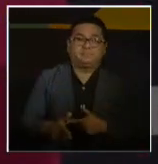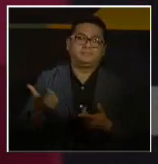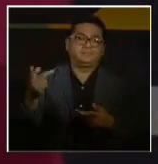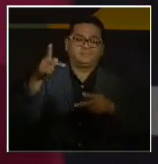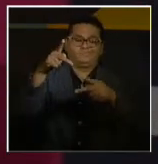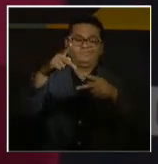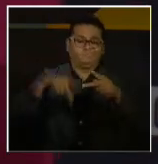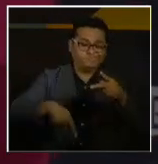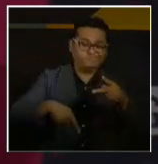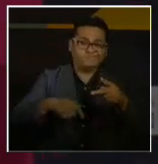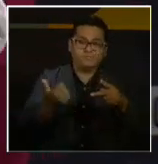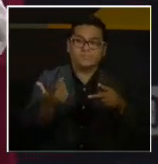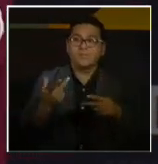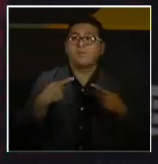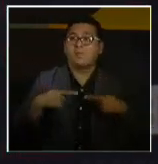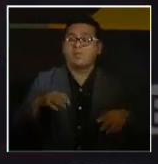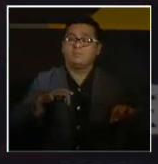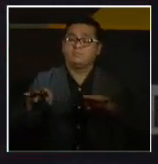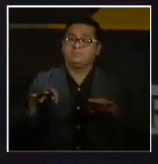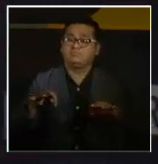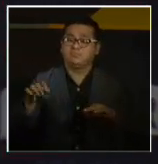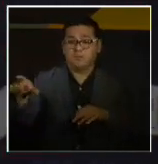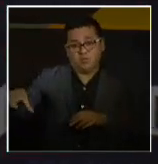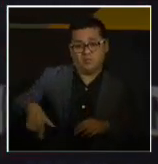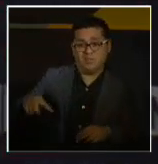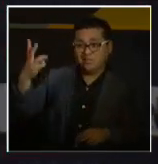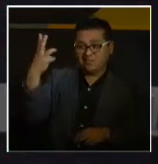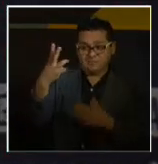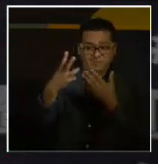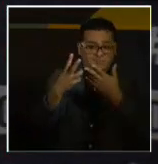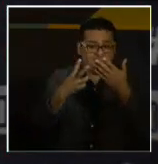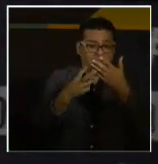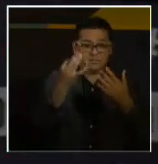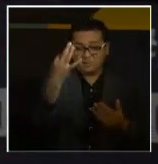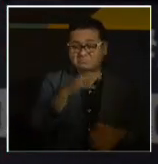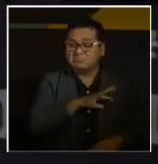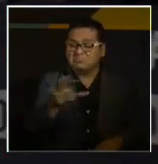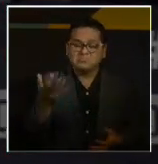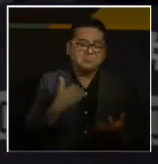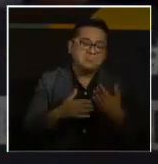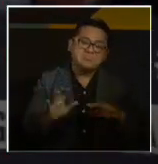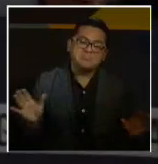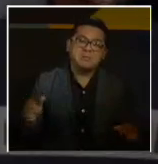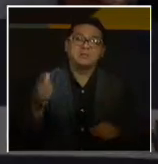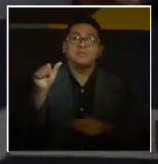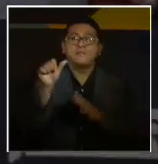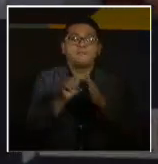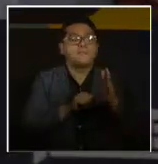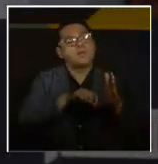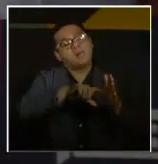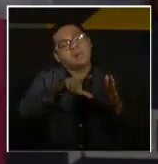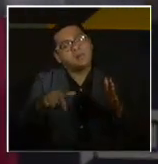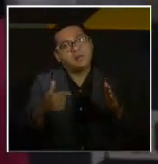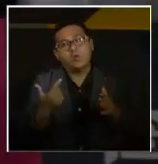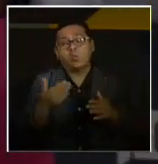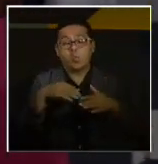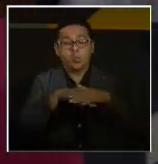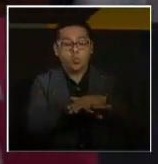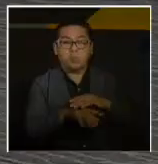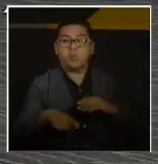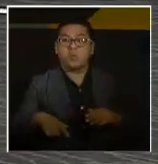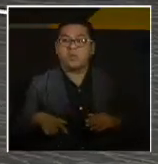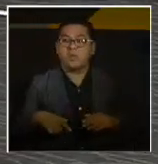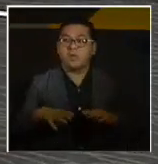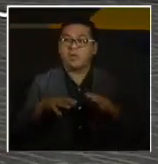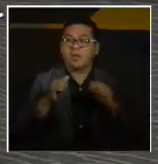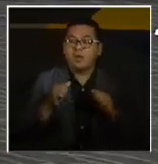permitiendo que empleados y funcionarios de los 3 órdenes de gobierno, meses después de entrar al gobierno, se den